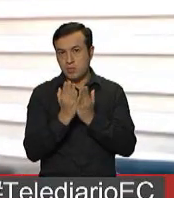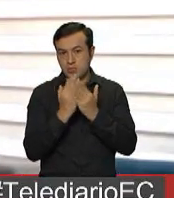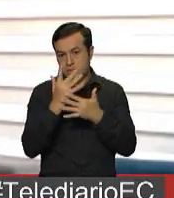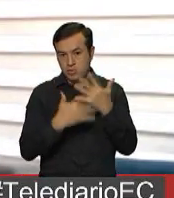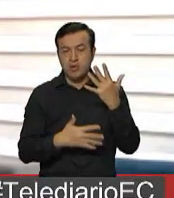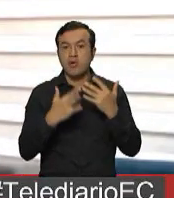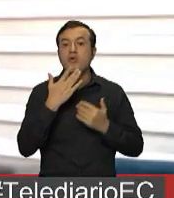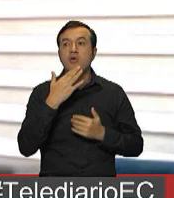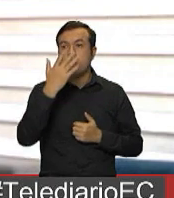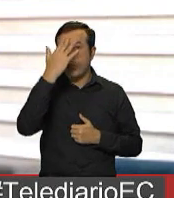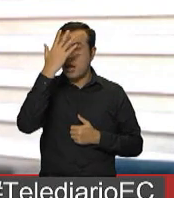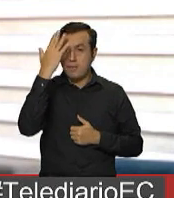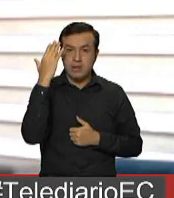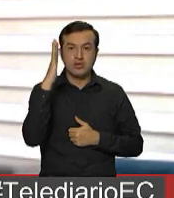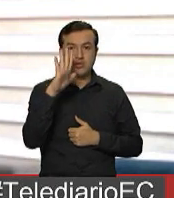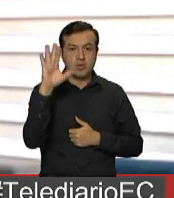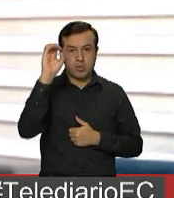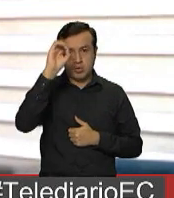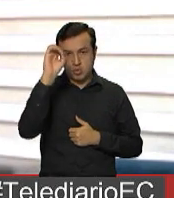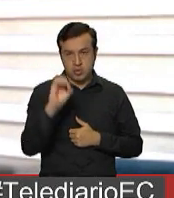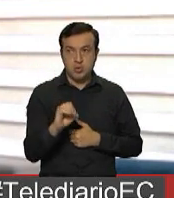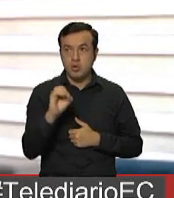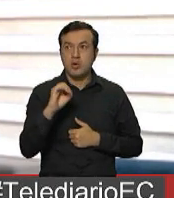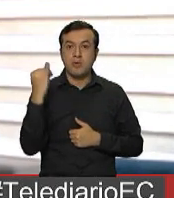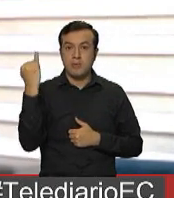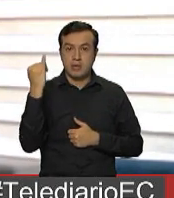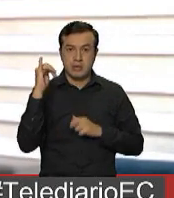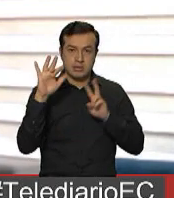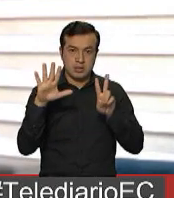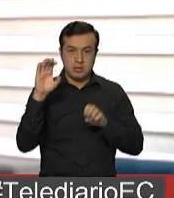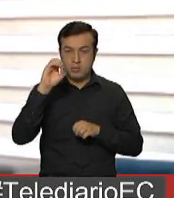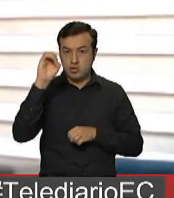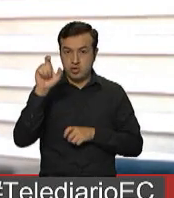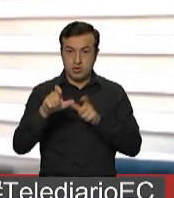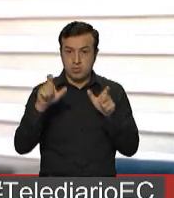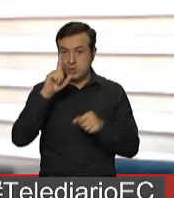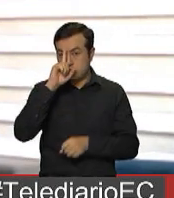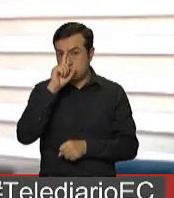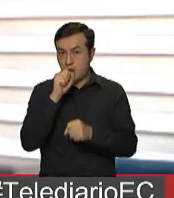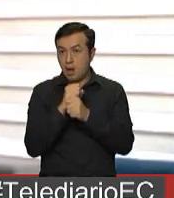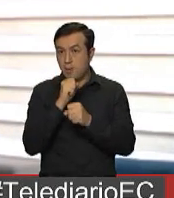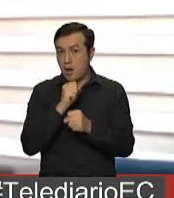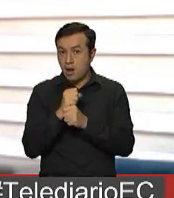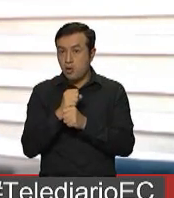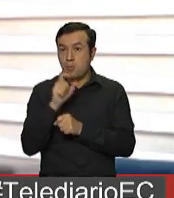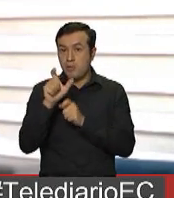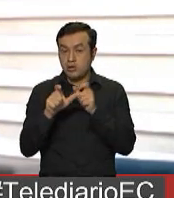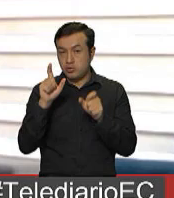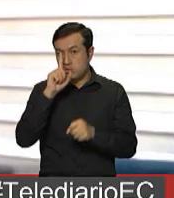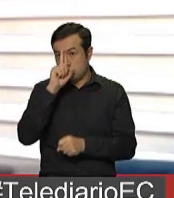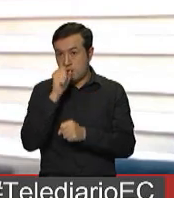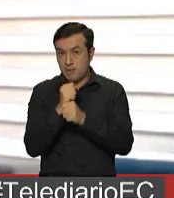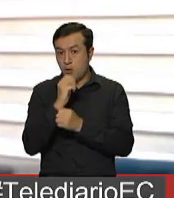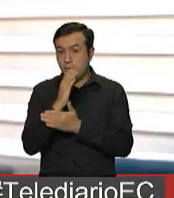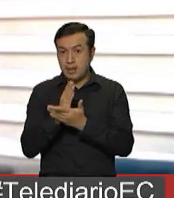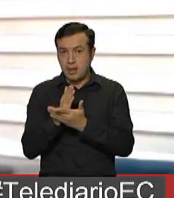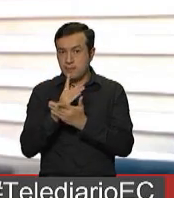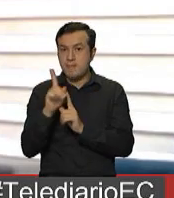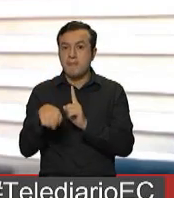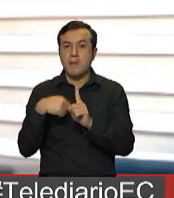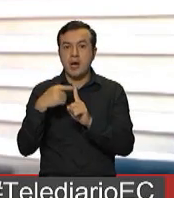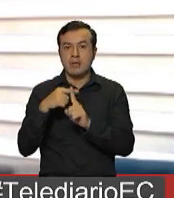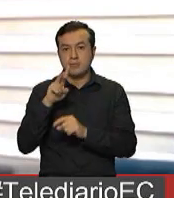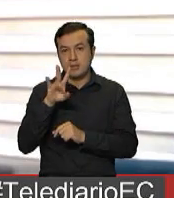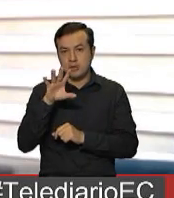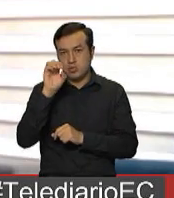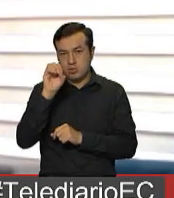amarillo estamos en 50%, en el verde estaremos en un 70% con el aforo de personas, no solamente eso, sino con la capacidad